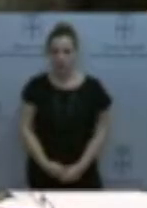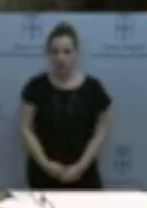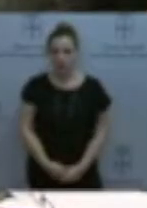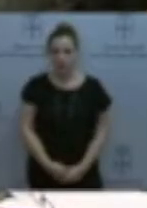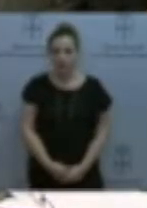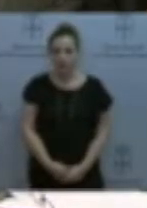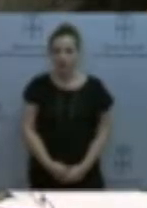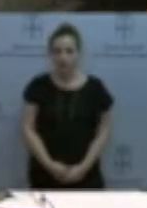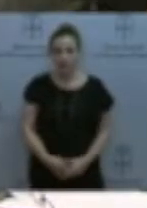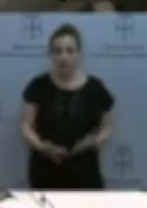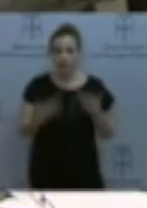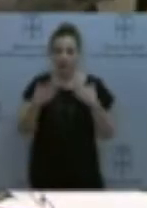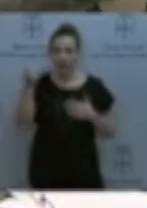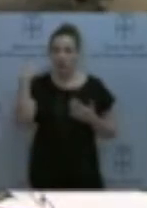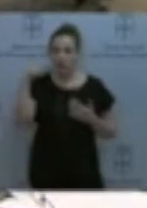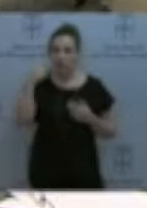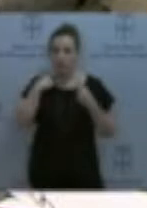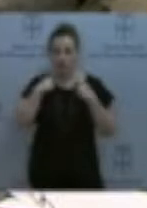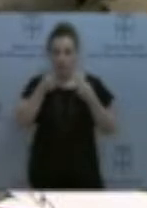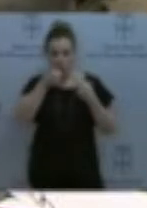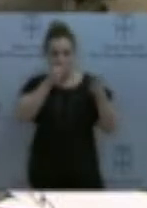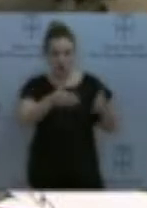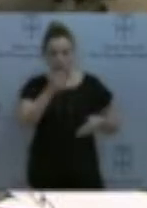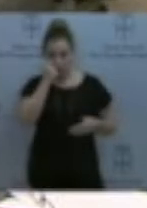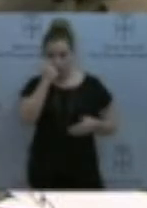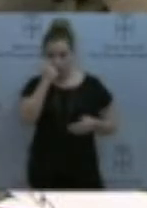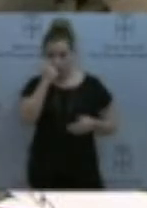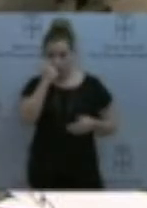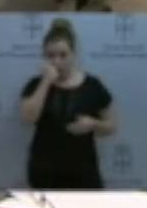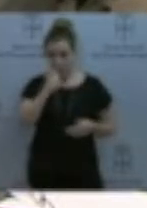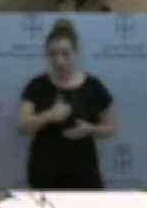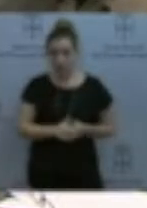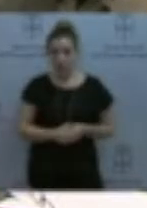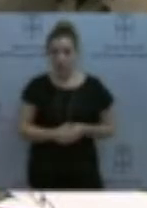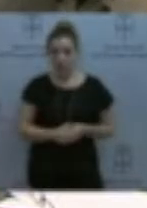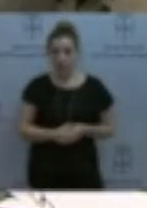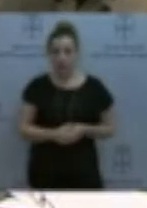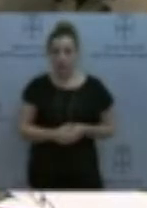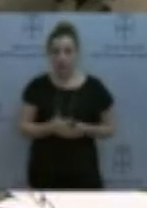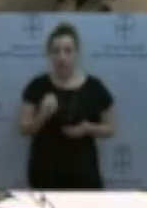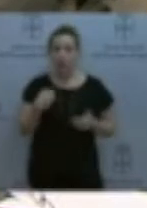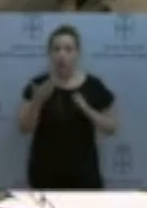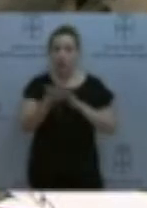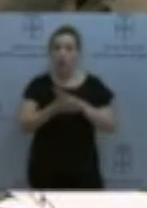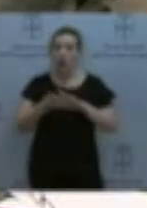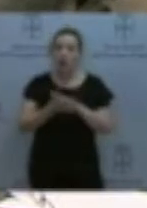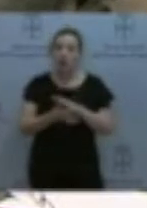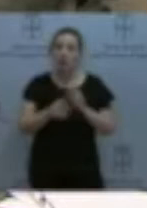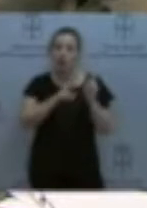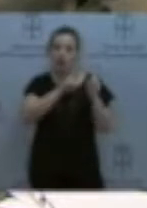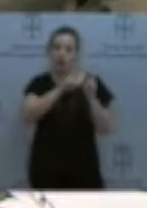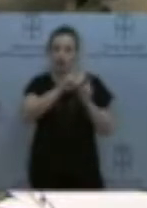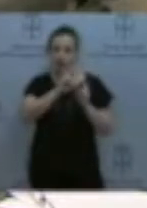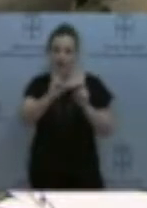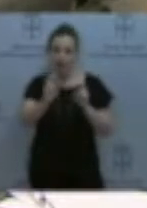señoría. A este respecto, una multitud de asuntos planteados. Creo que es